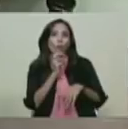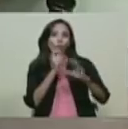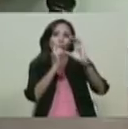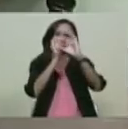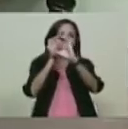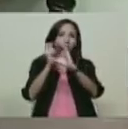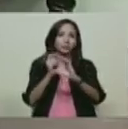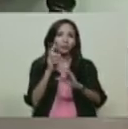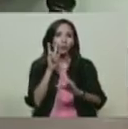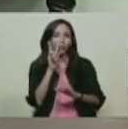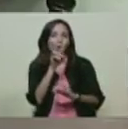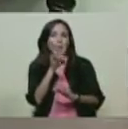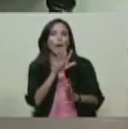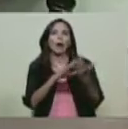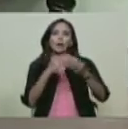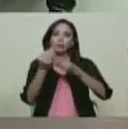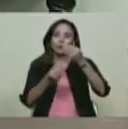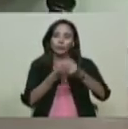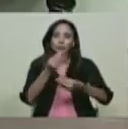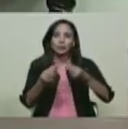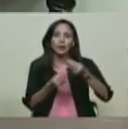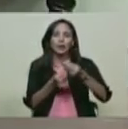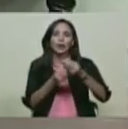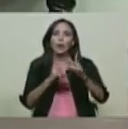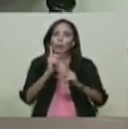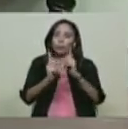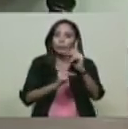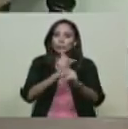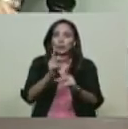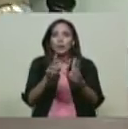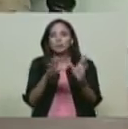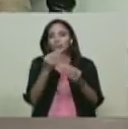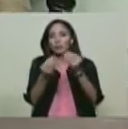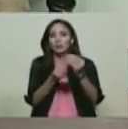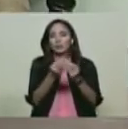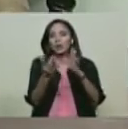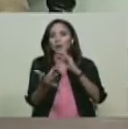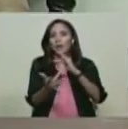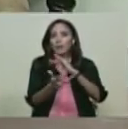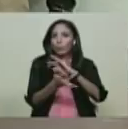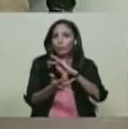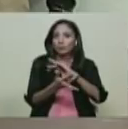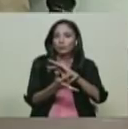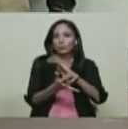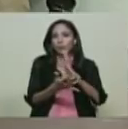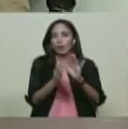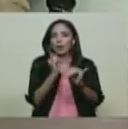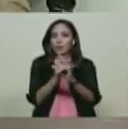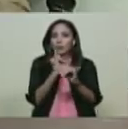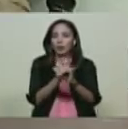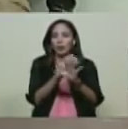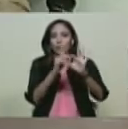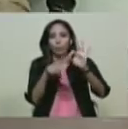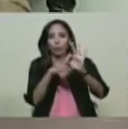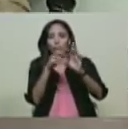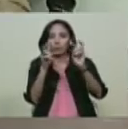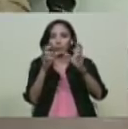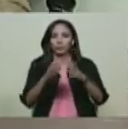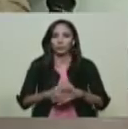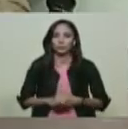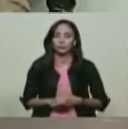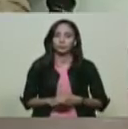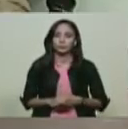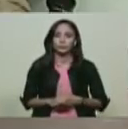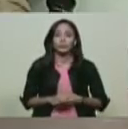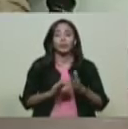Es la primera vez. Es algo muy importante. Por eso es muy importante que la moneda venezolana,